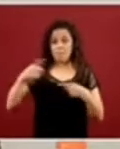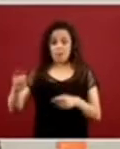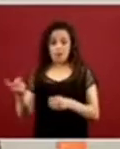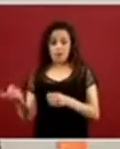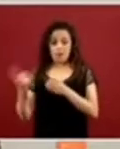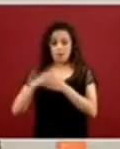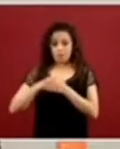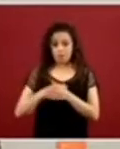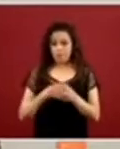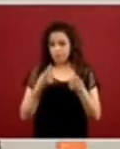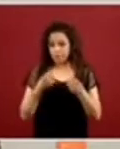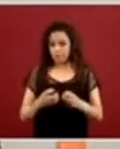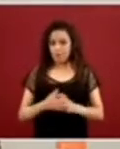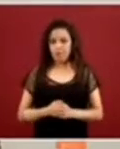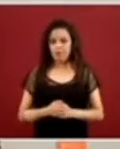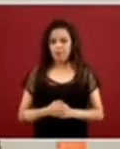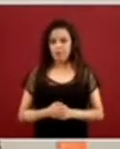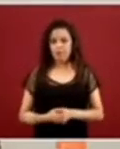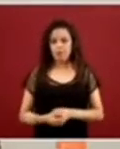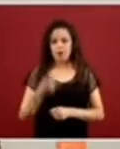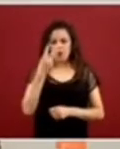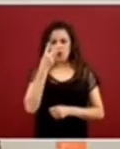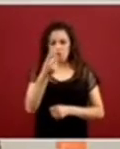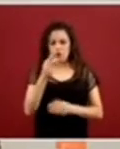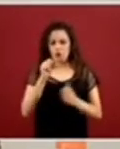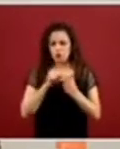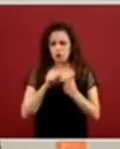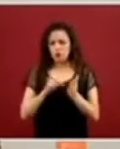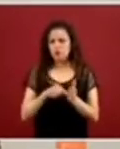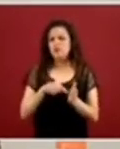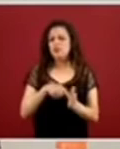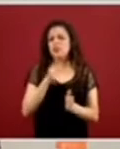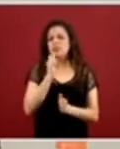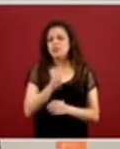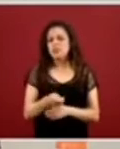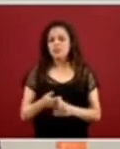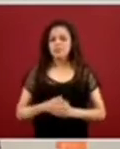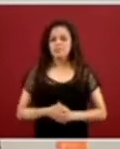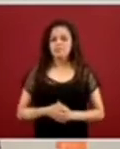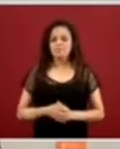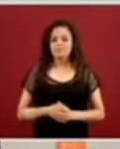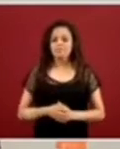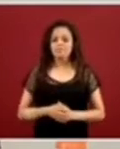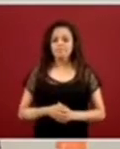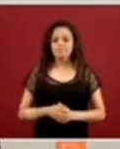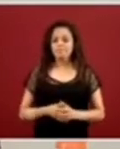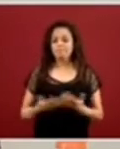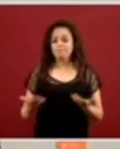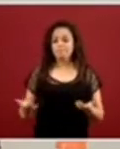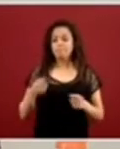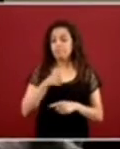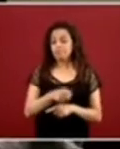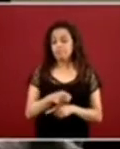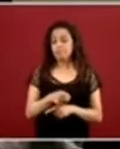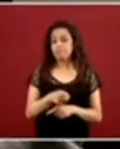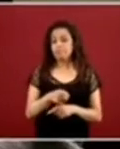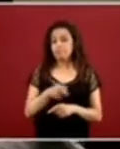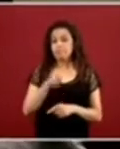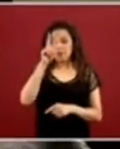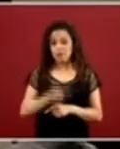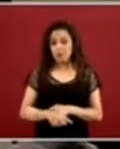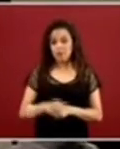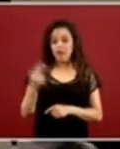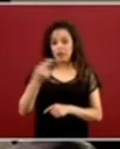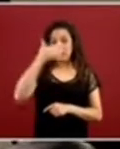cosa, son 2 puntos no como déjenme ponerlo así, no es una dádiva, es un elemento de conocimiento